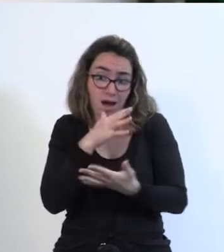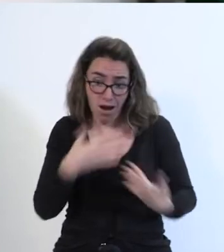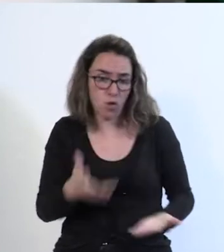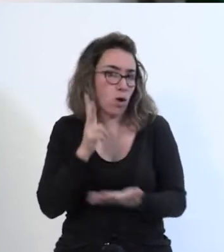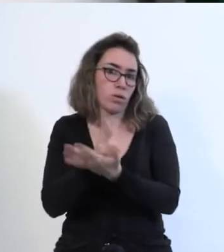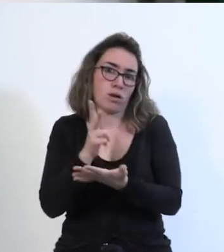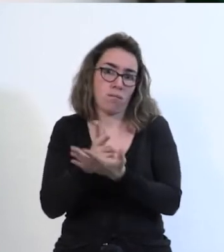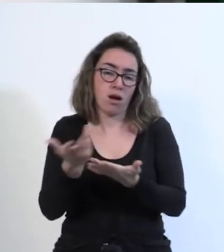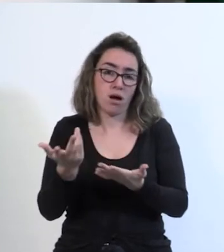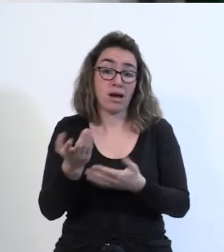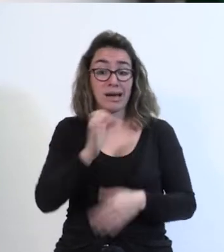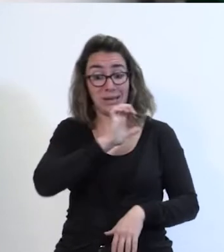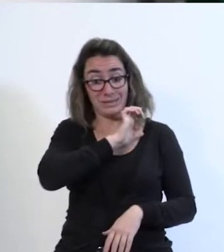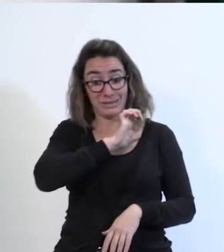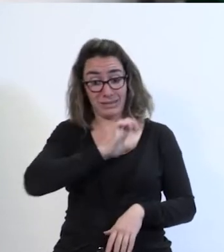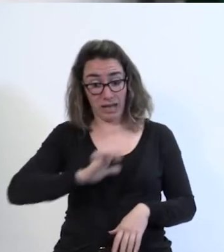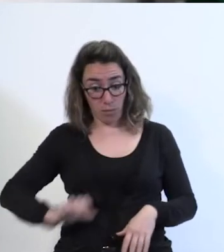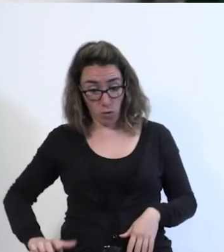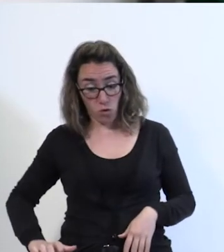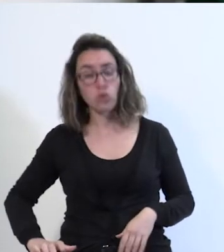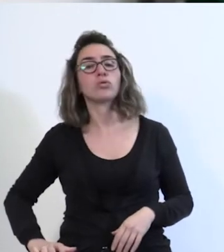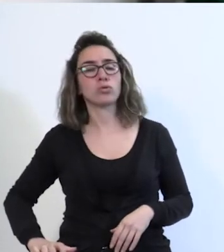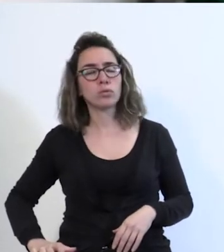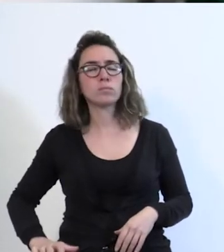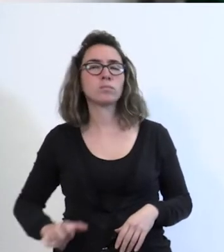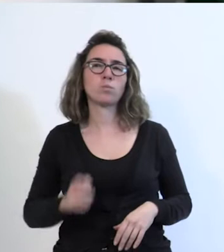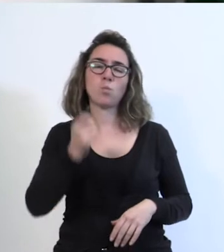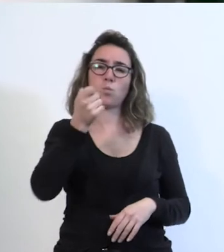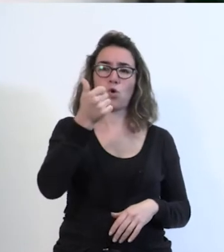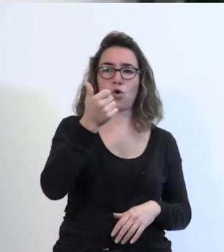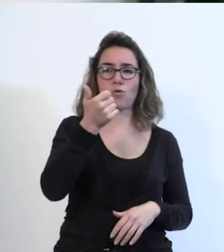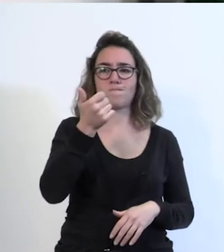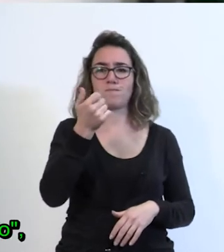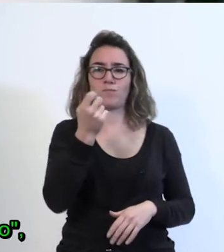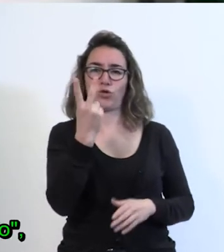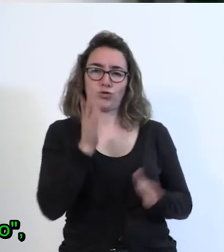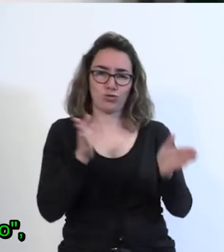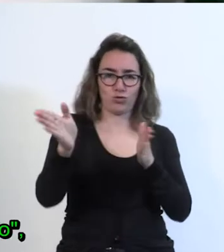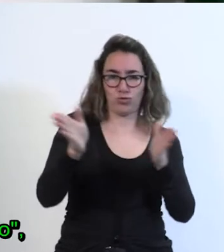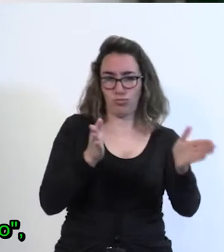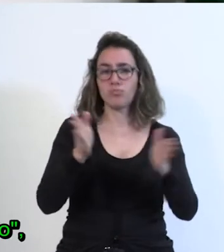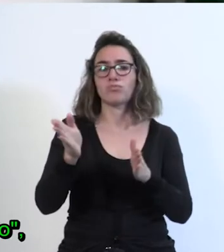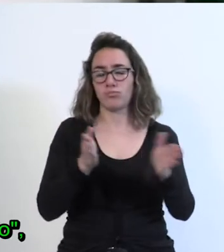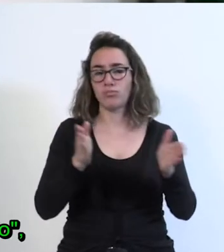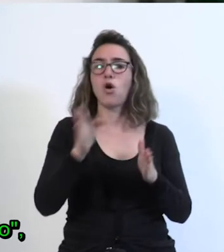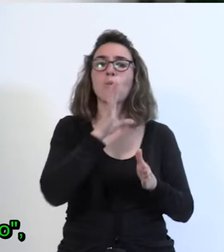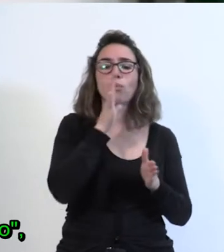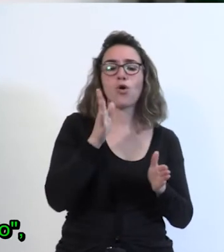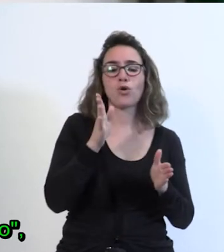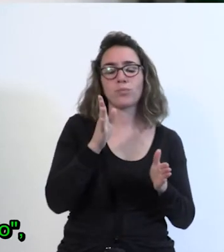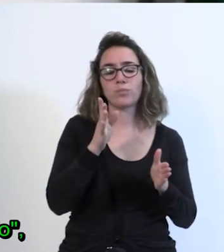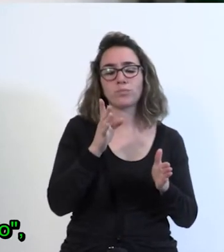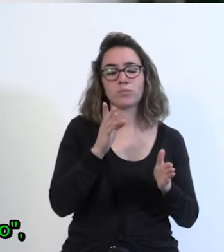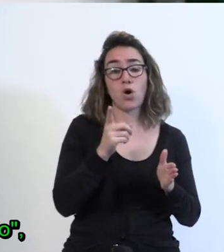Guatemala ahora. En El Salvador, digamos, hay una ambigüedad, porque por una parte dicen, no,